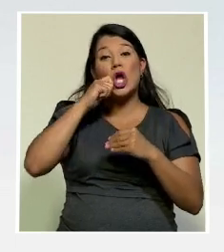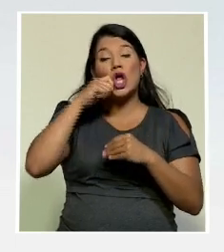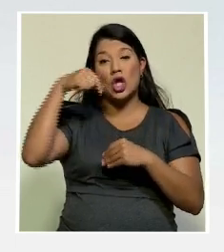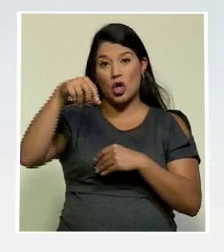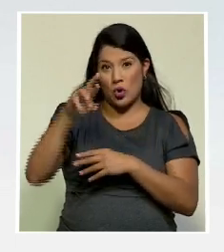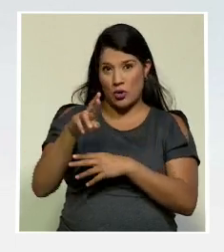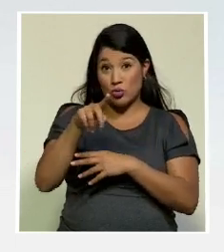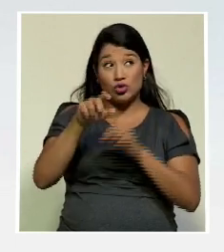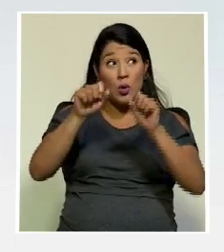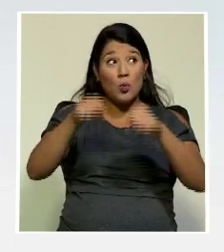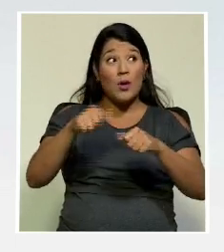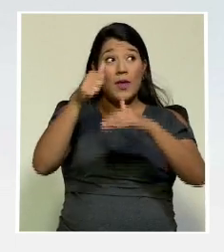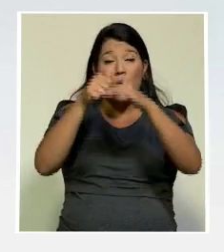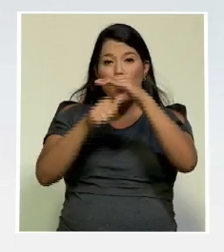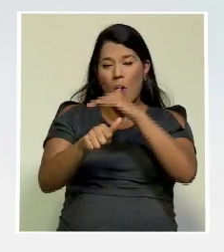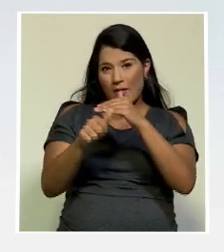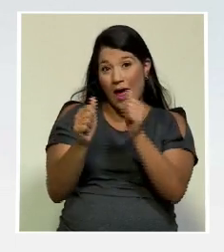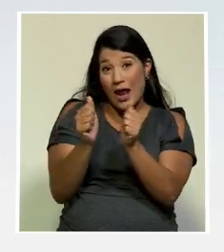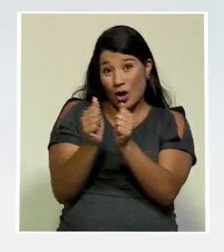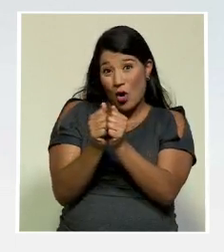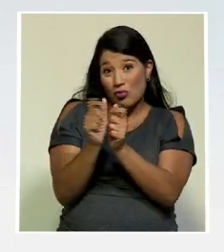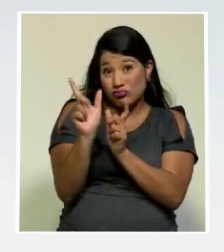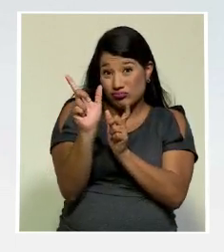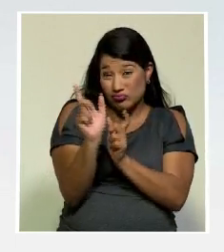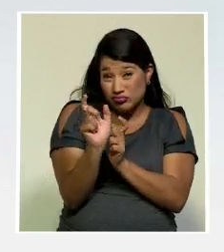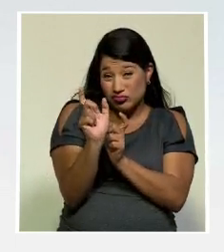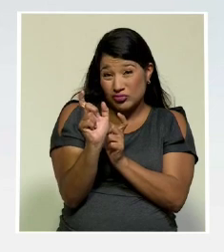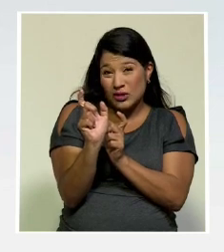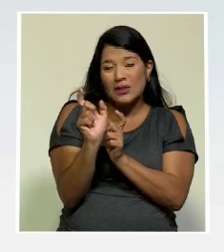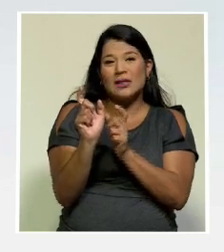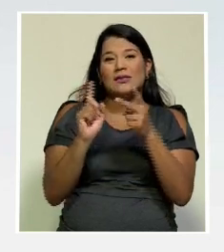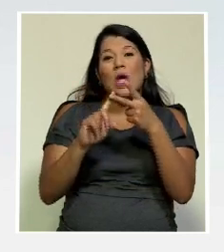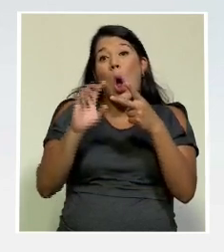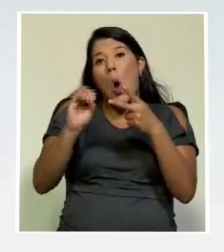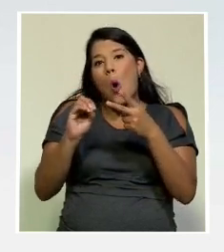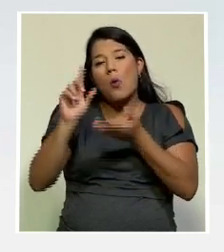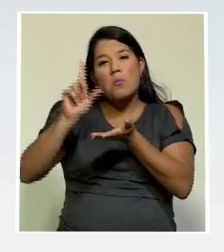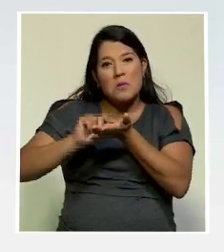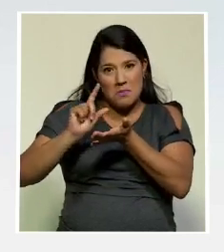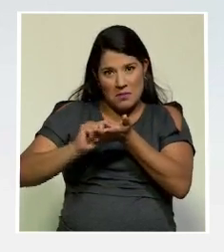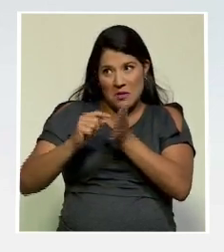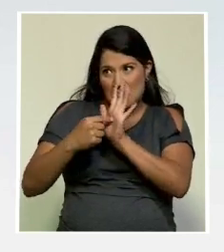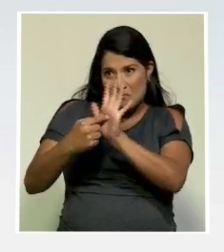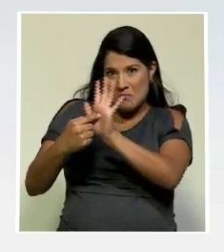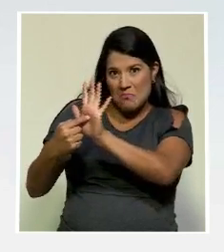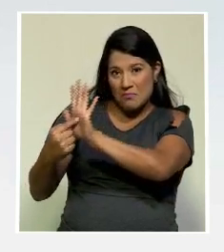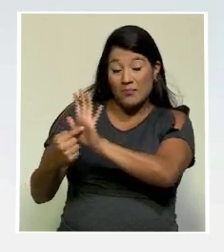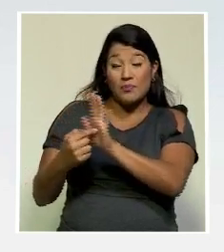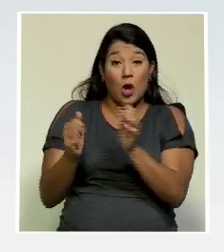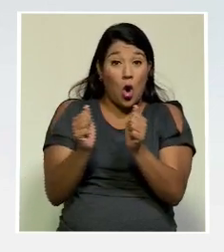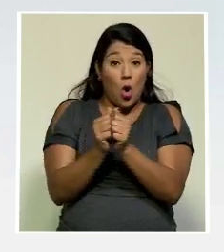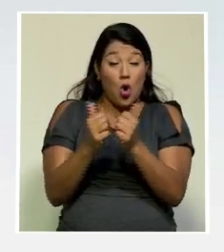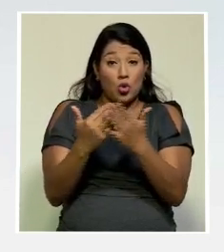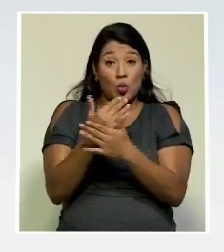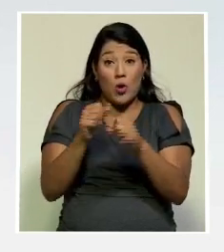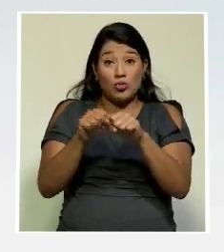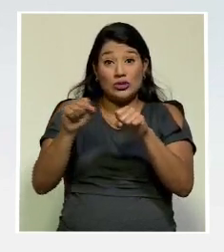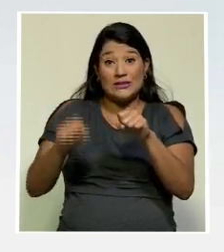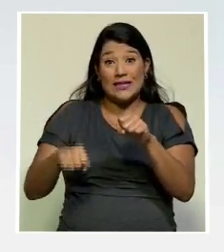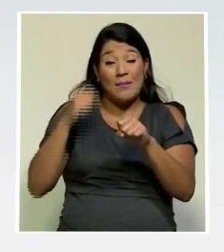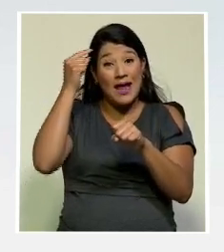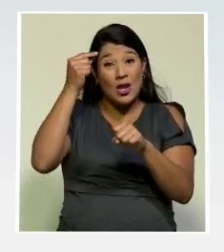guardar a través de un pantallazo o imprimirlo y mostrarlo donde se lo soliciten. Con este nuevo sistema el gobierno se compromete a que para la próxima